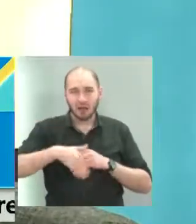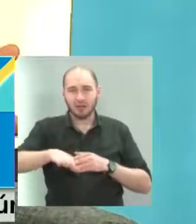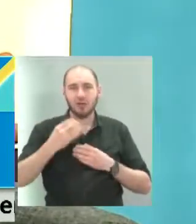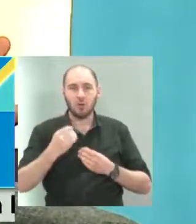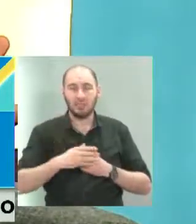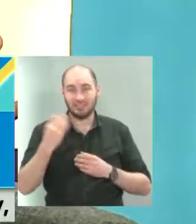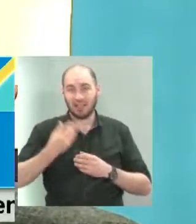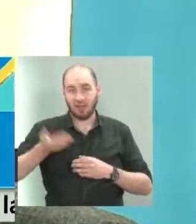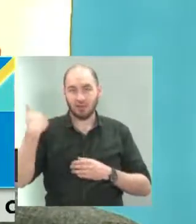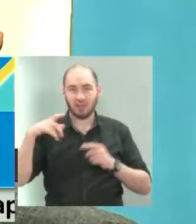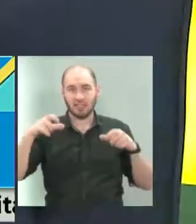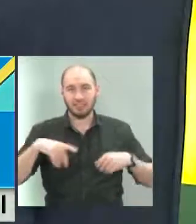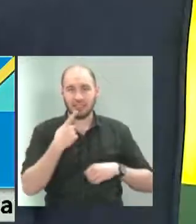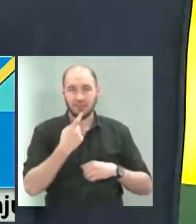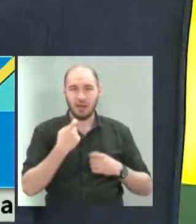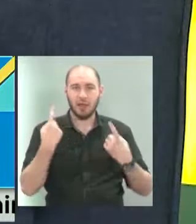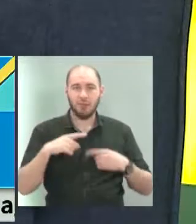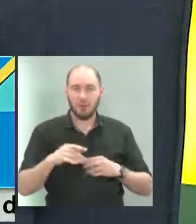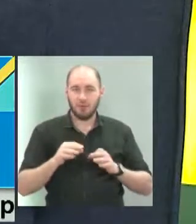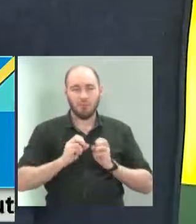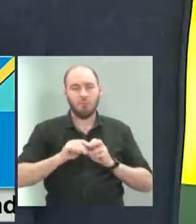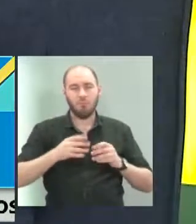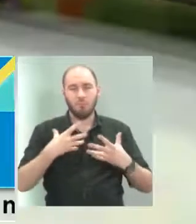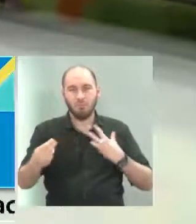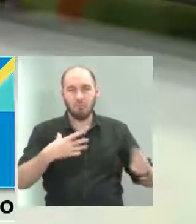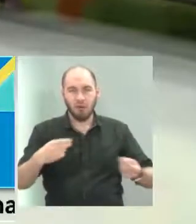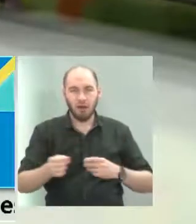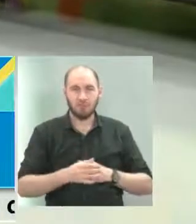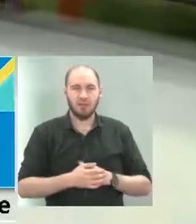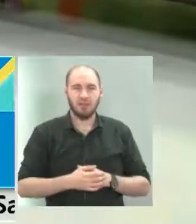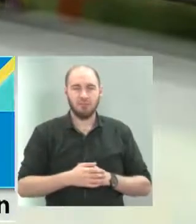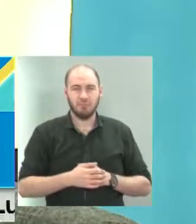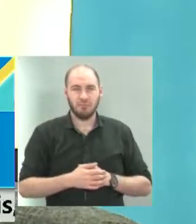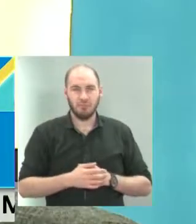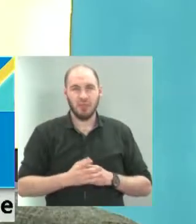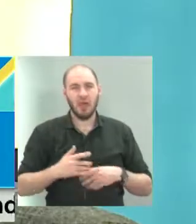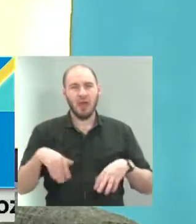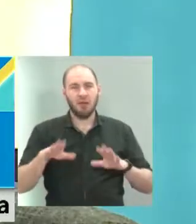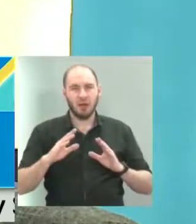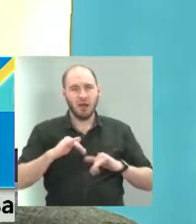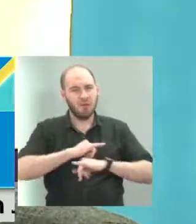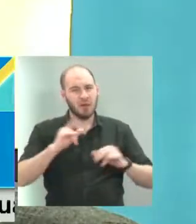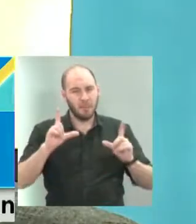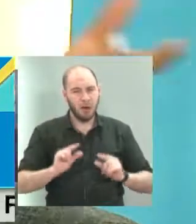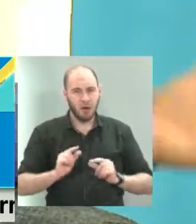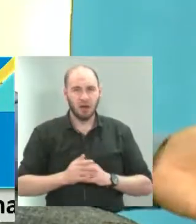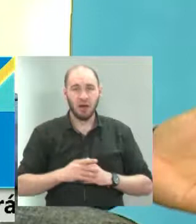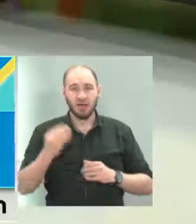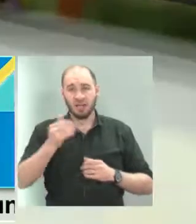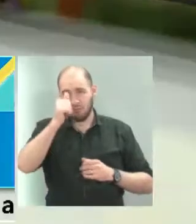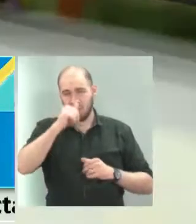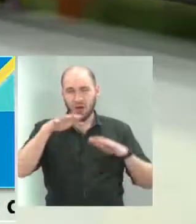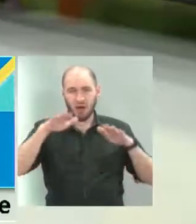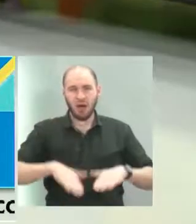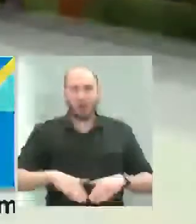vivimos el sábado en el Monumental, pero que se reproducen y se viven quizás con una menor trascendencia todos los fines de semana